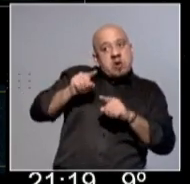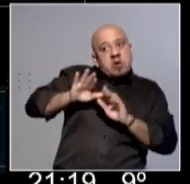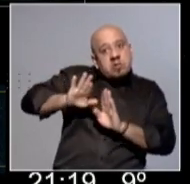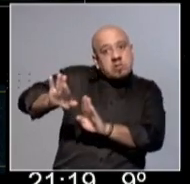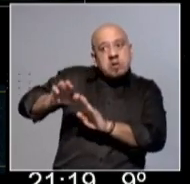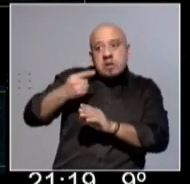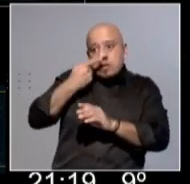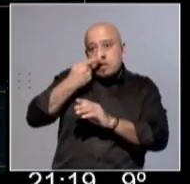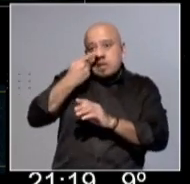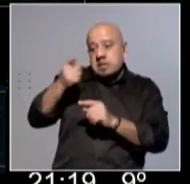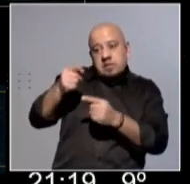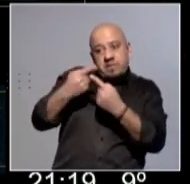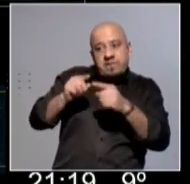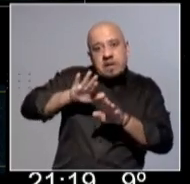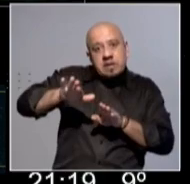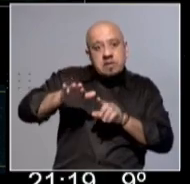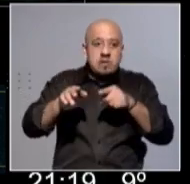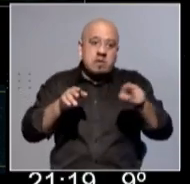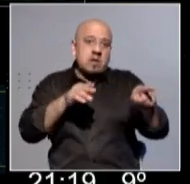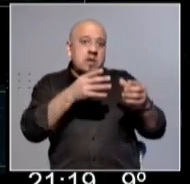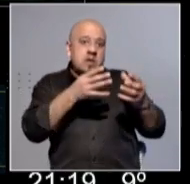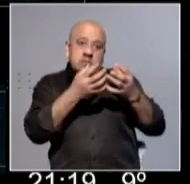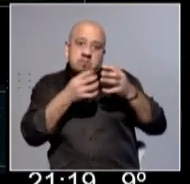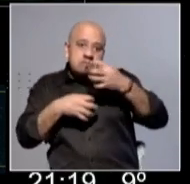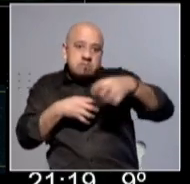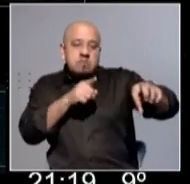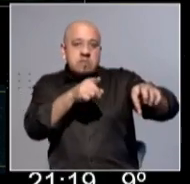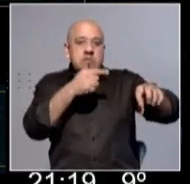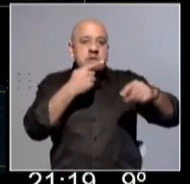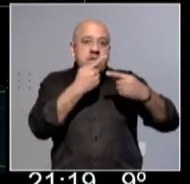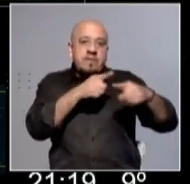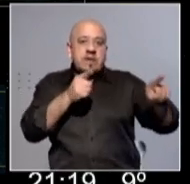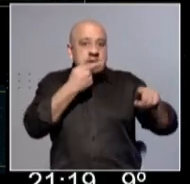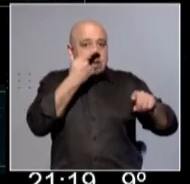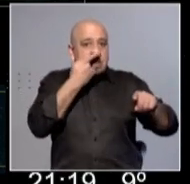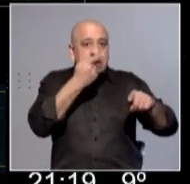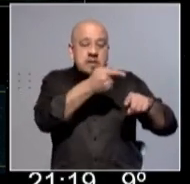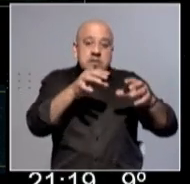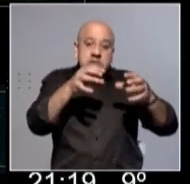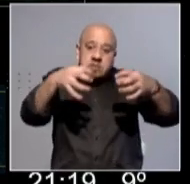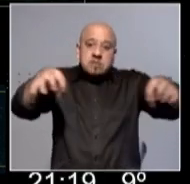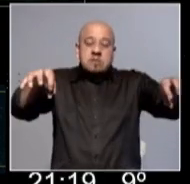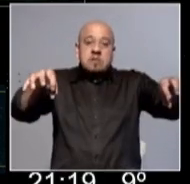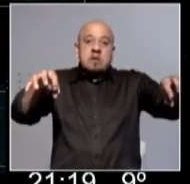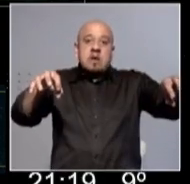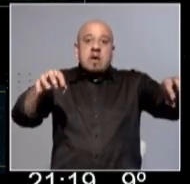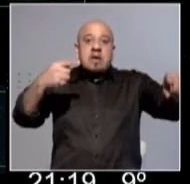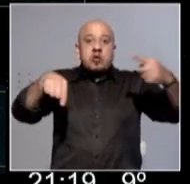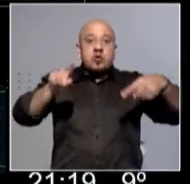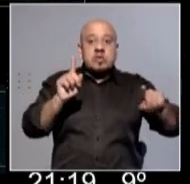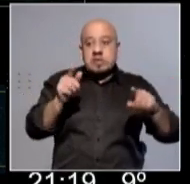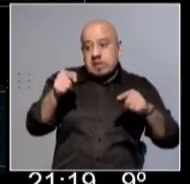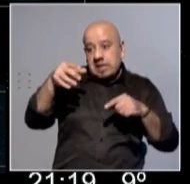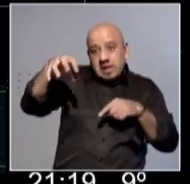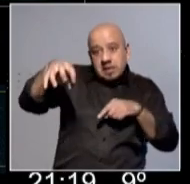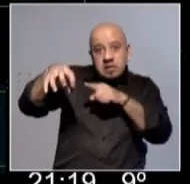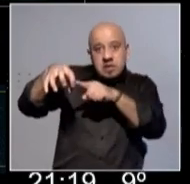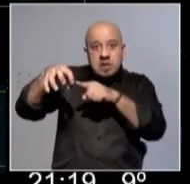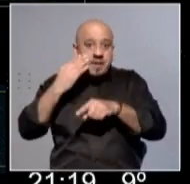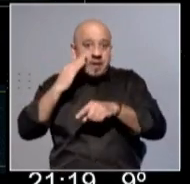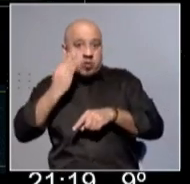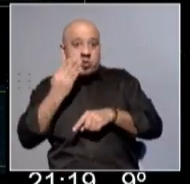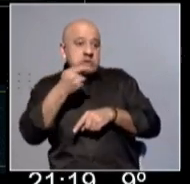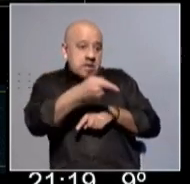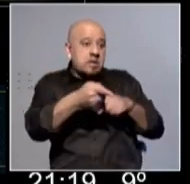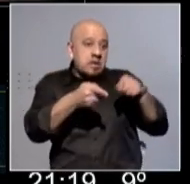marco de una sociedad para tratar de prevalecer. Ese solo reconocimiento ya implica la sumisión de